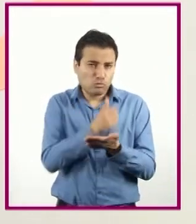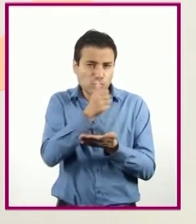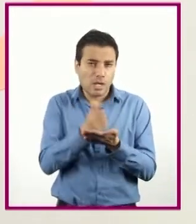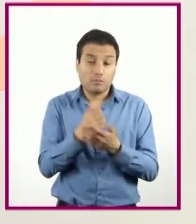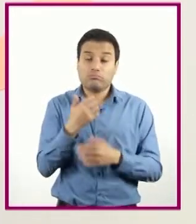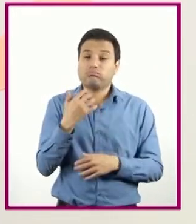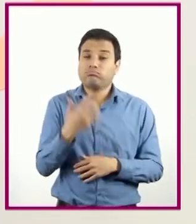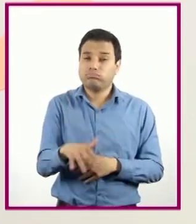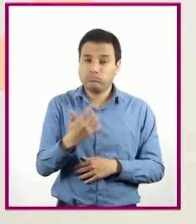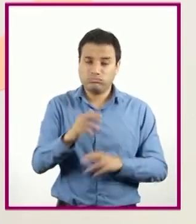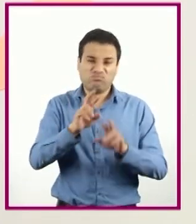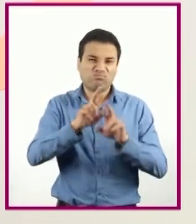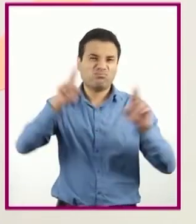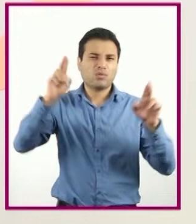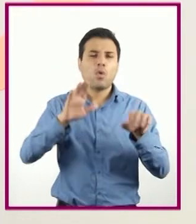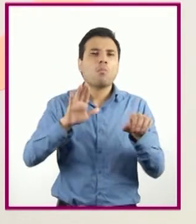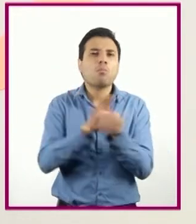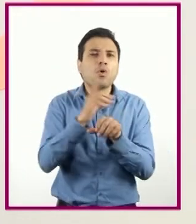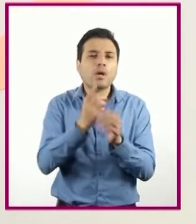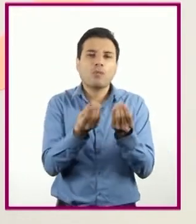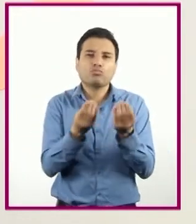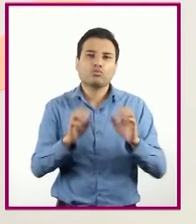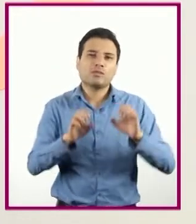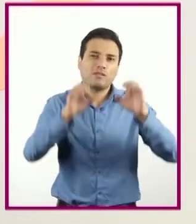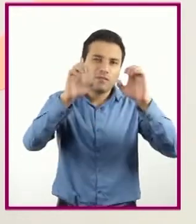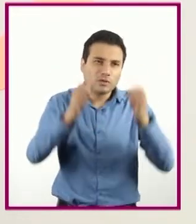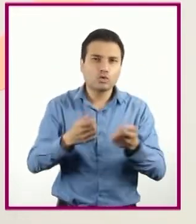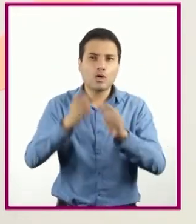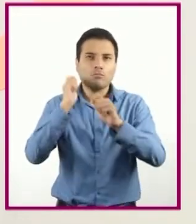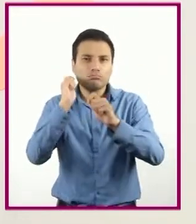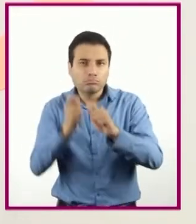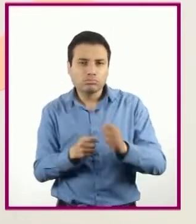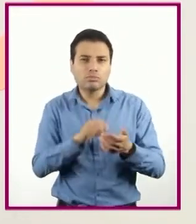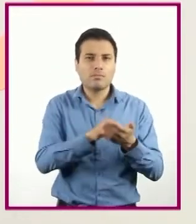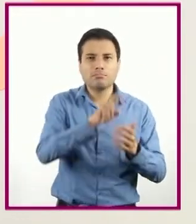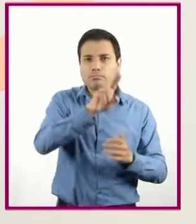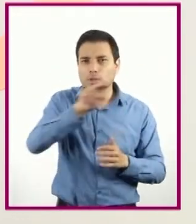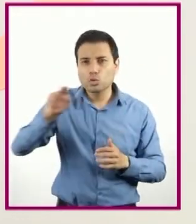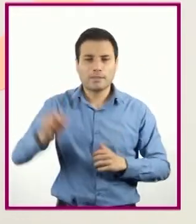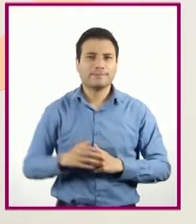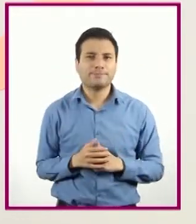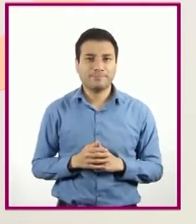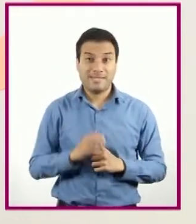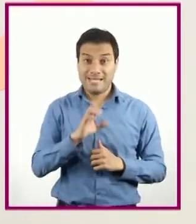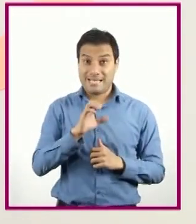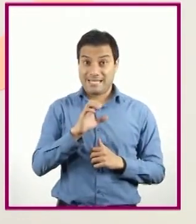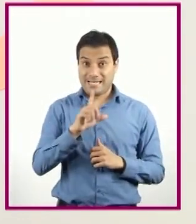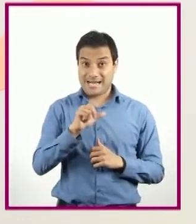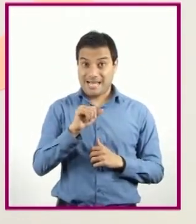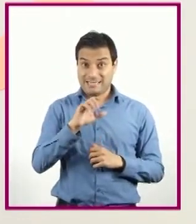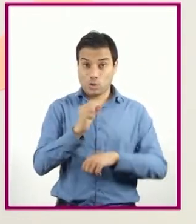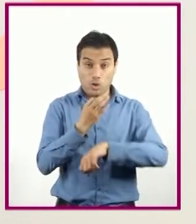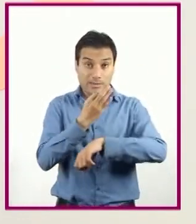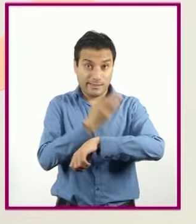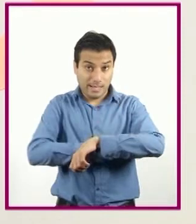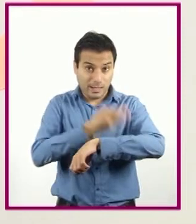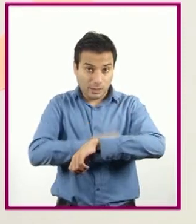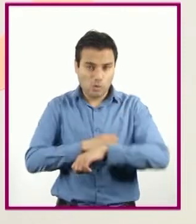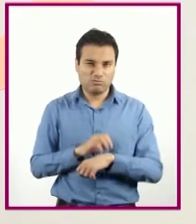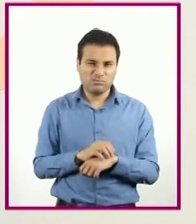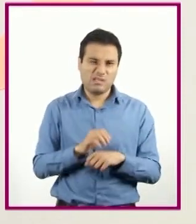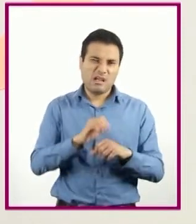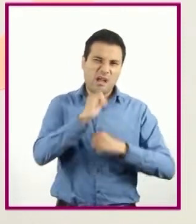que destacaba por sus múltiples edificios, esculturas y pinturas murales. En el Clásico Tardío, específicamente entre